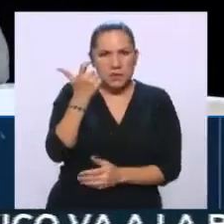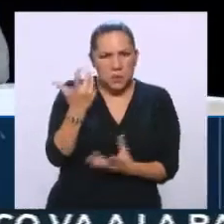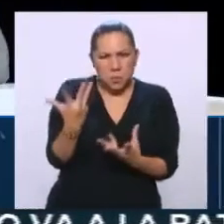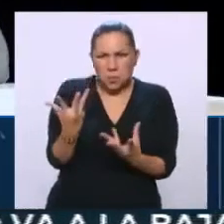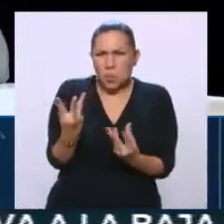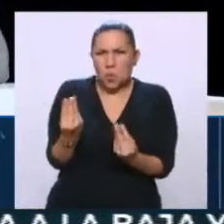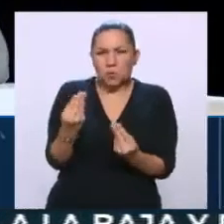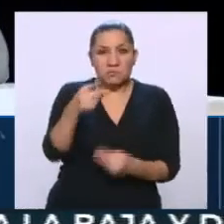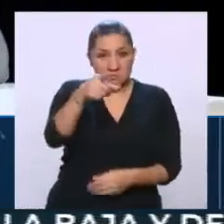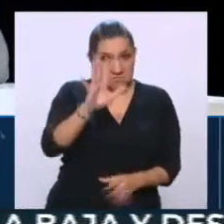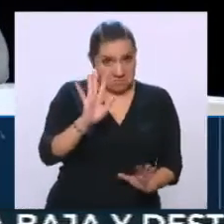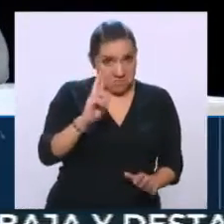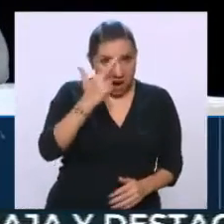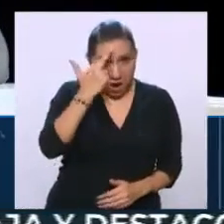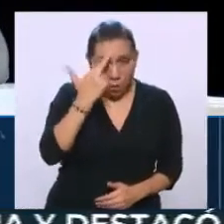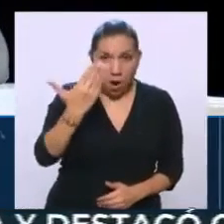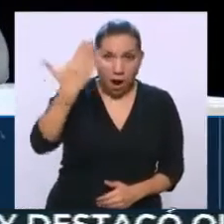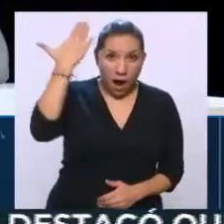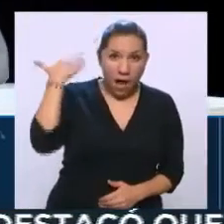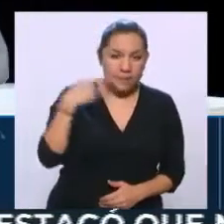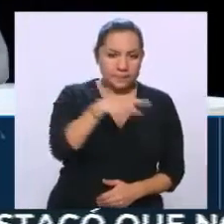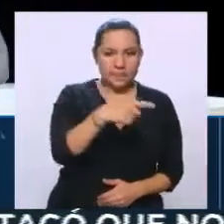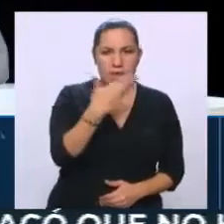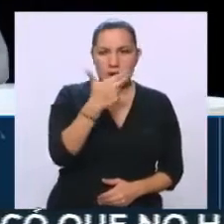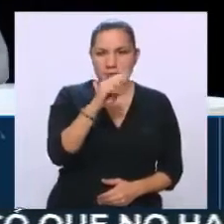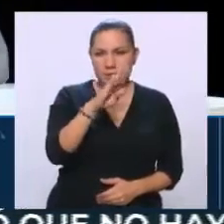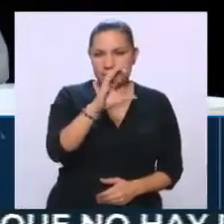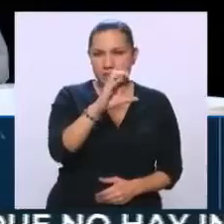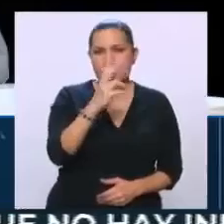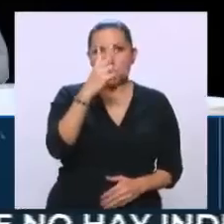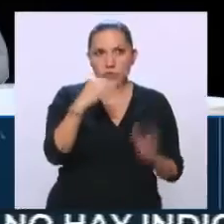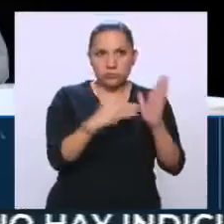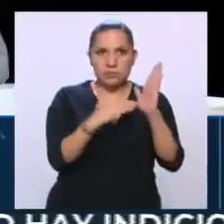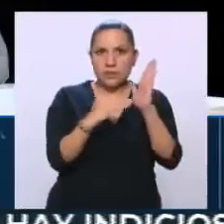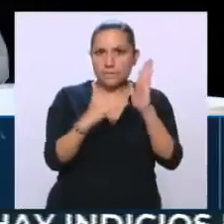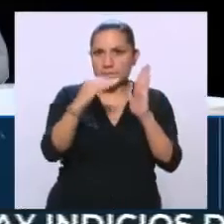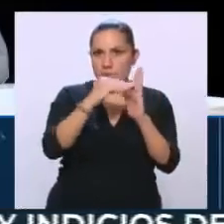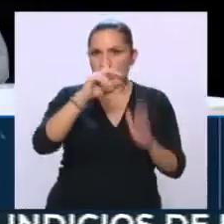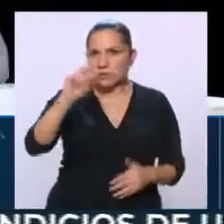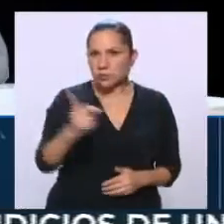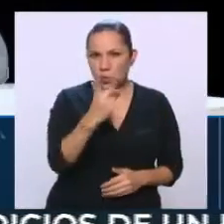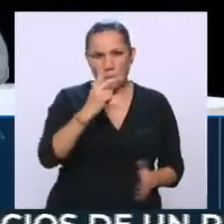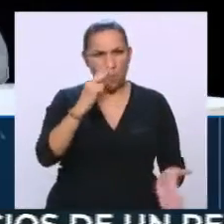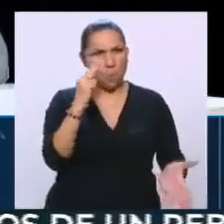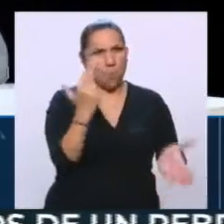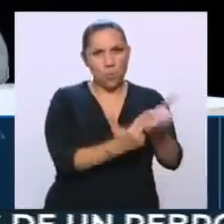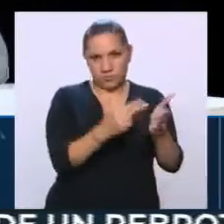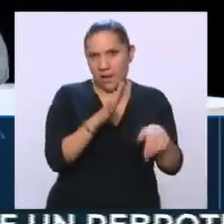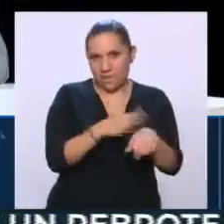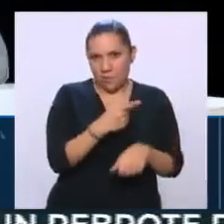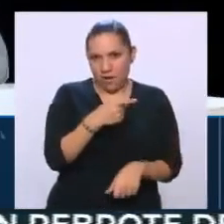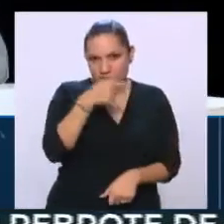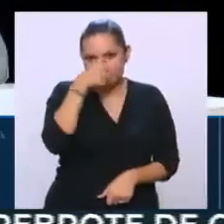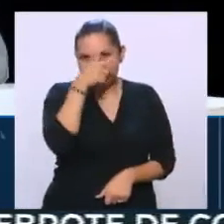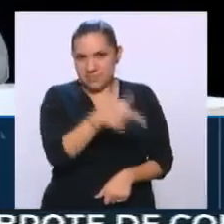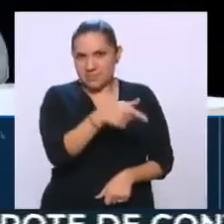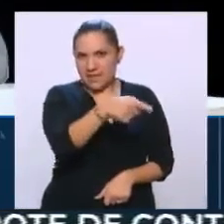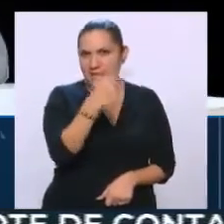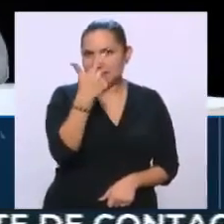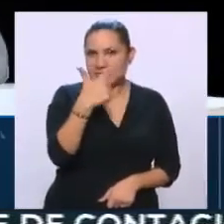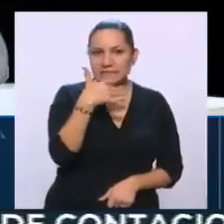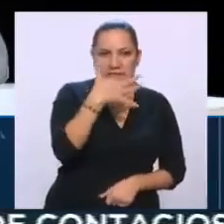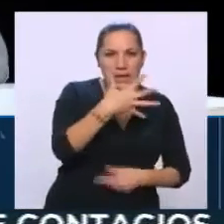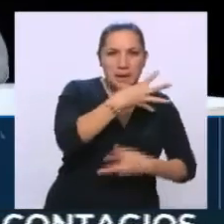multa, no sé si la tengas presente, a HSBC por más de 2,000 millones de dólares, precisamente porque los agarraron lavando dinero, pero esto es un caso